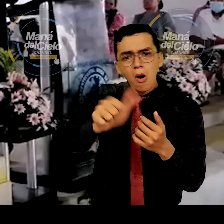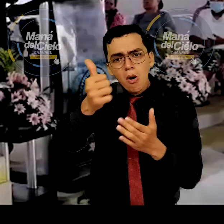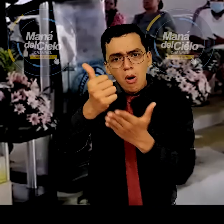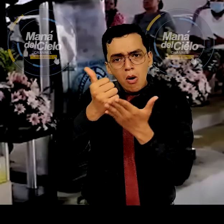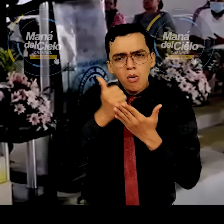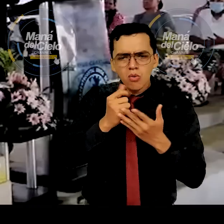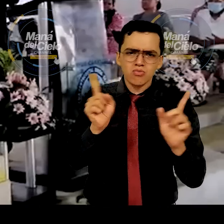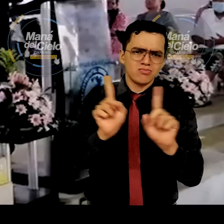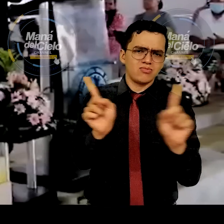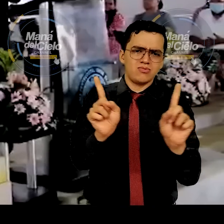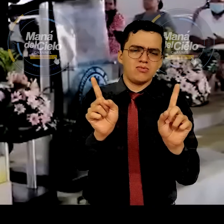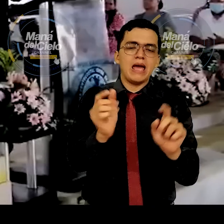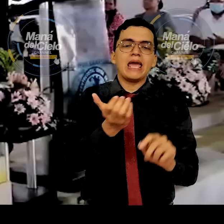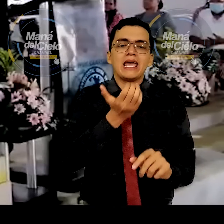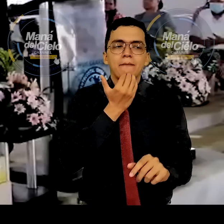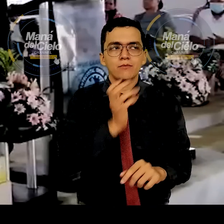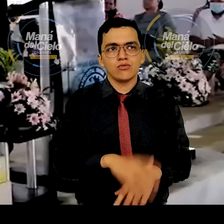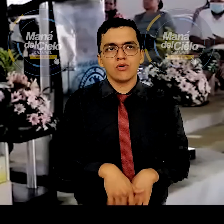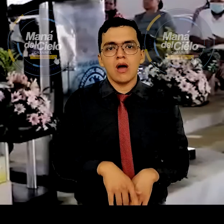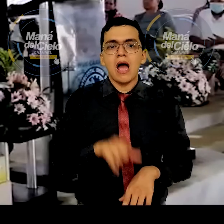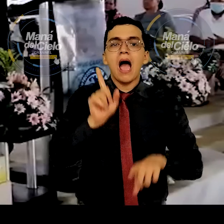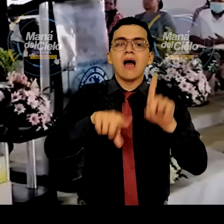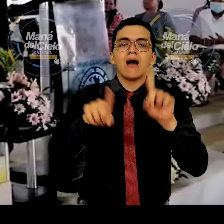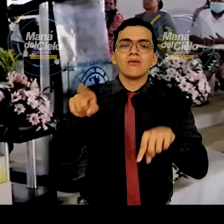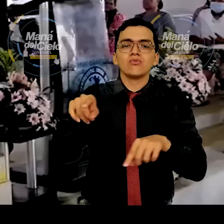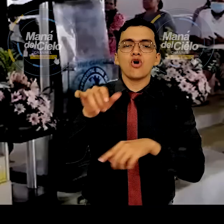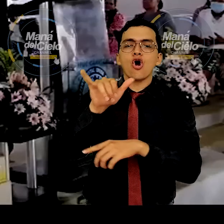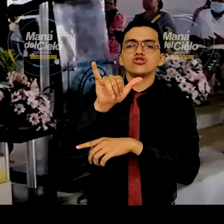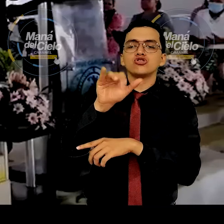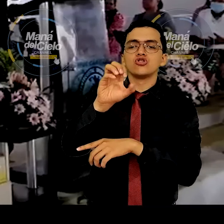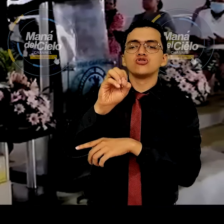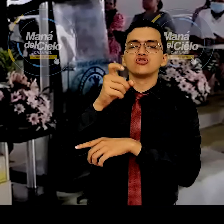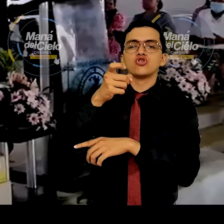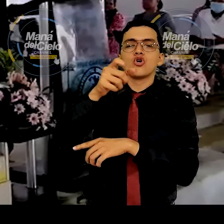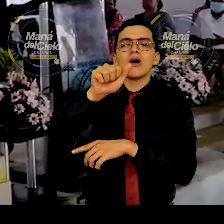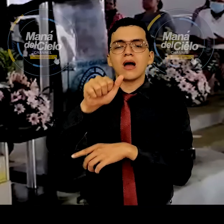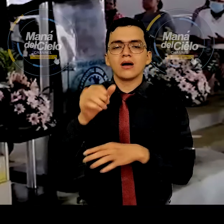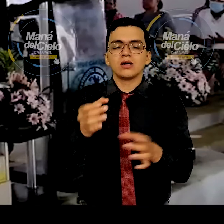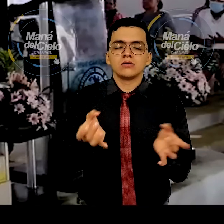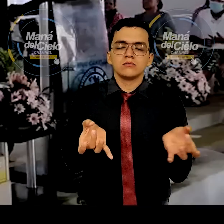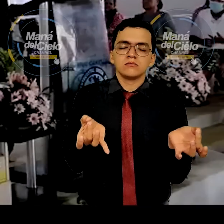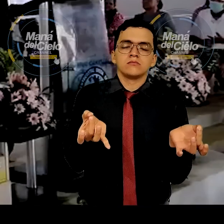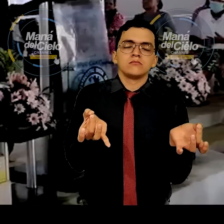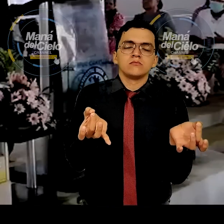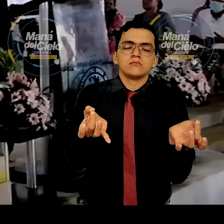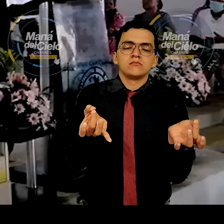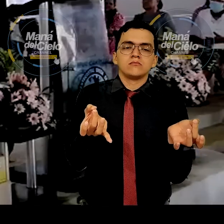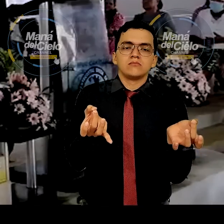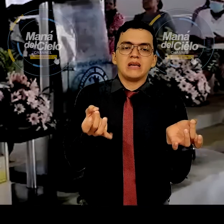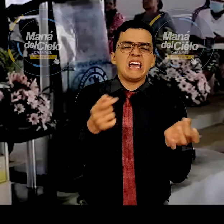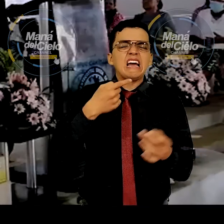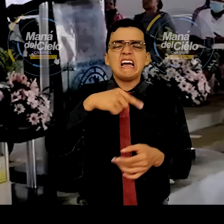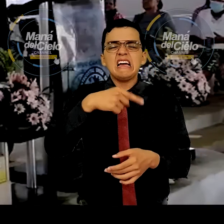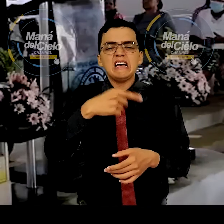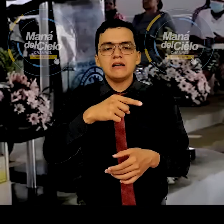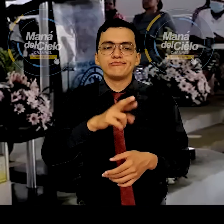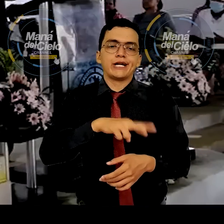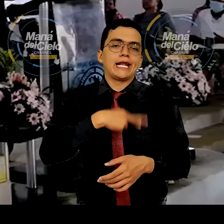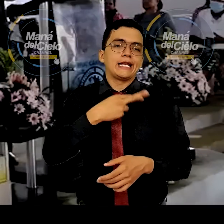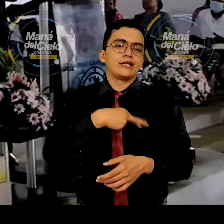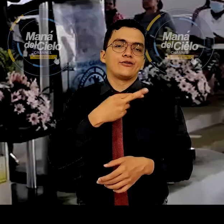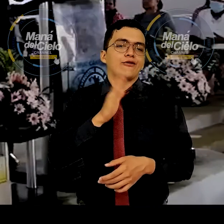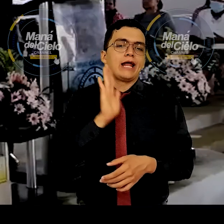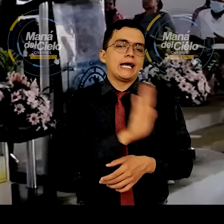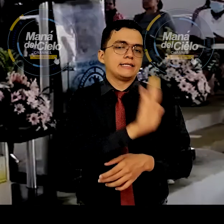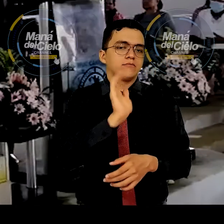yoga es una religión, no son ejercicios. Y si usted habla con una persona que hace yoga de verdad, le dice que eso